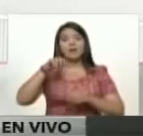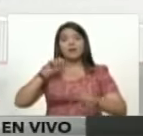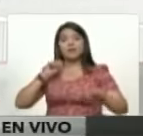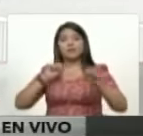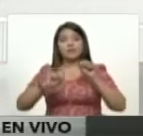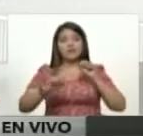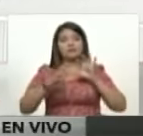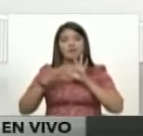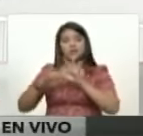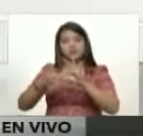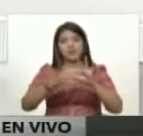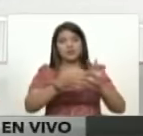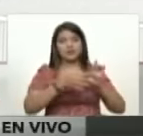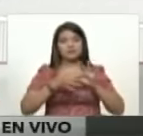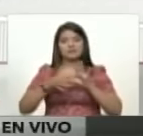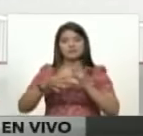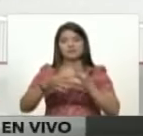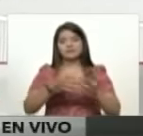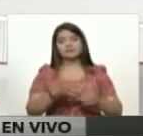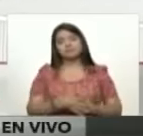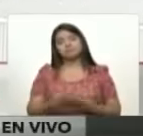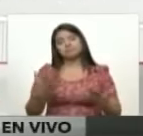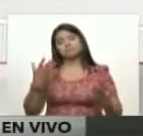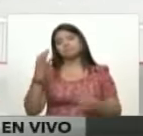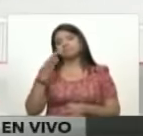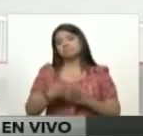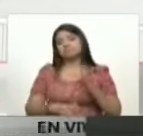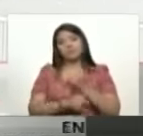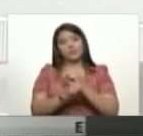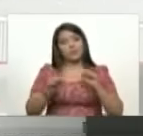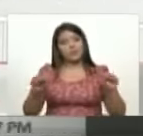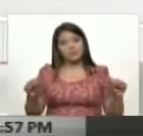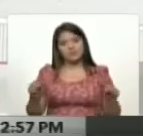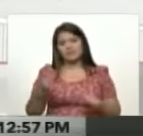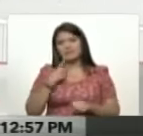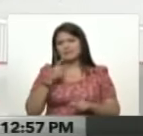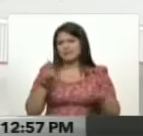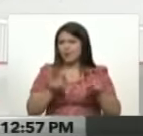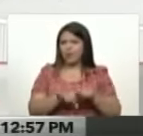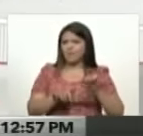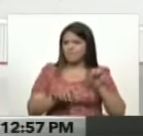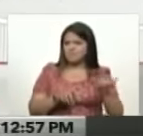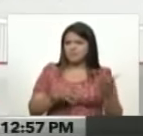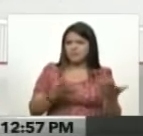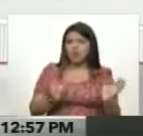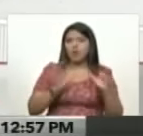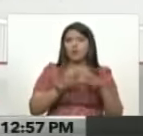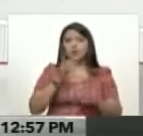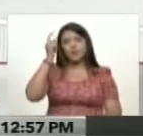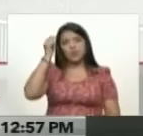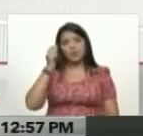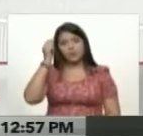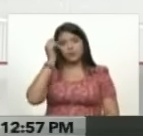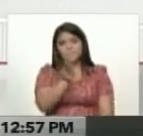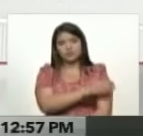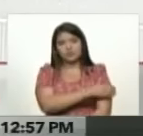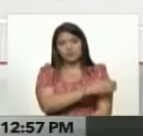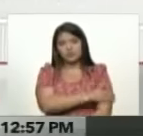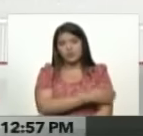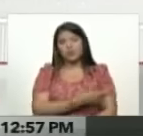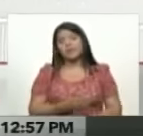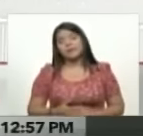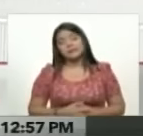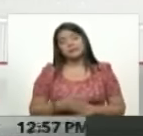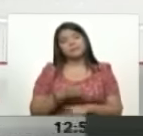nuestra soberanía. Desafortunadamente no podemos afirmar lo mismo de nuestros oponentes,